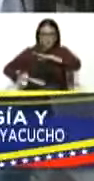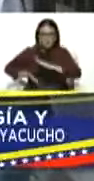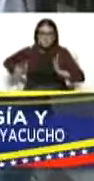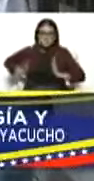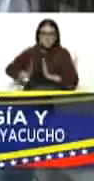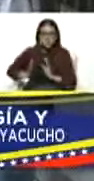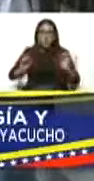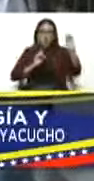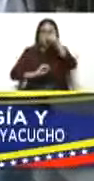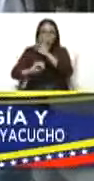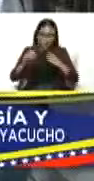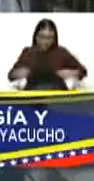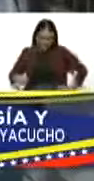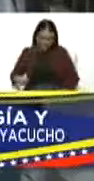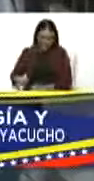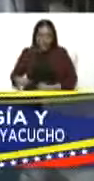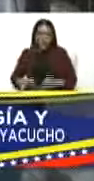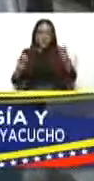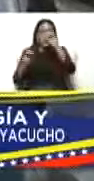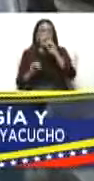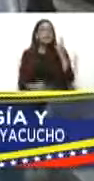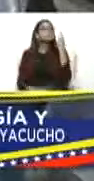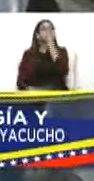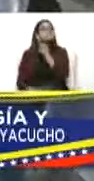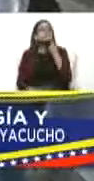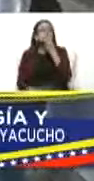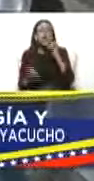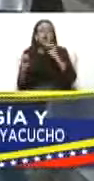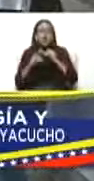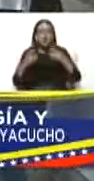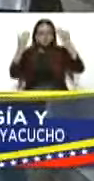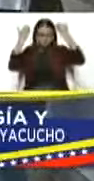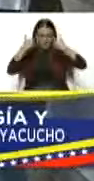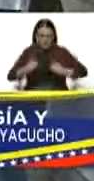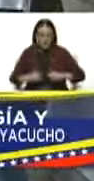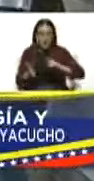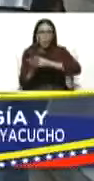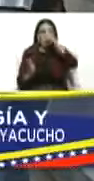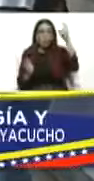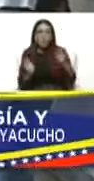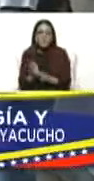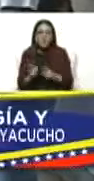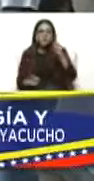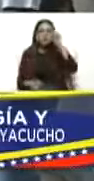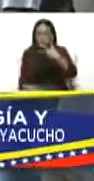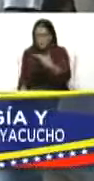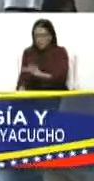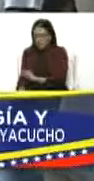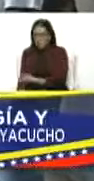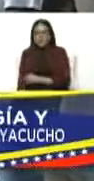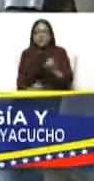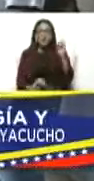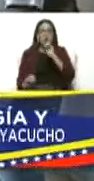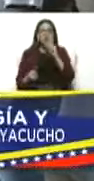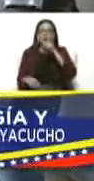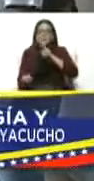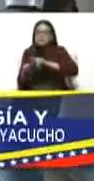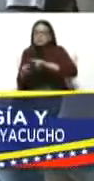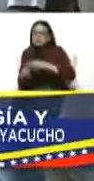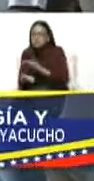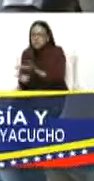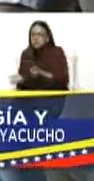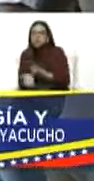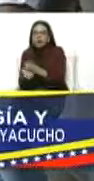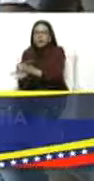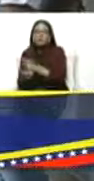mamarios, odontología, servicio de medicina interna, pediatría, inmunización para las mujeres y para, por supuesto, el control